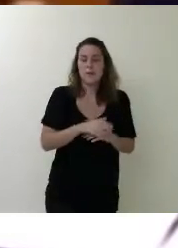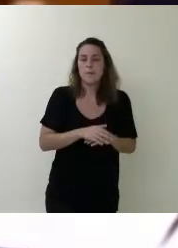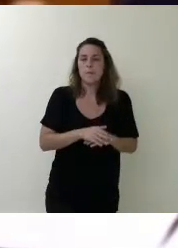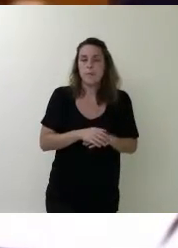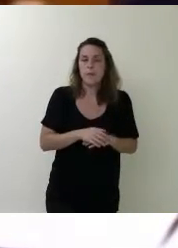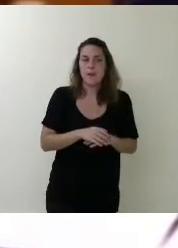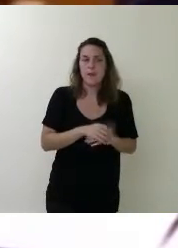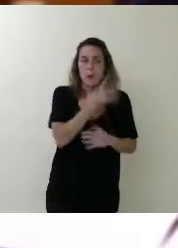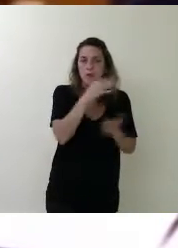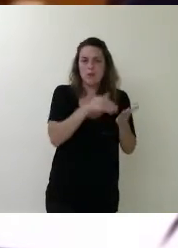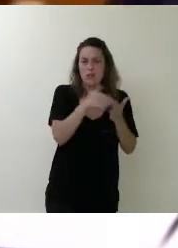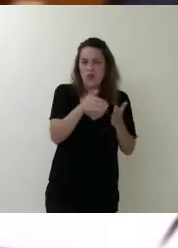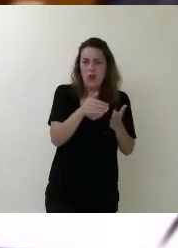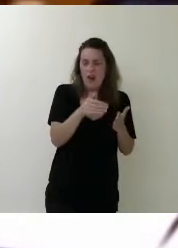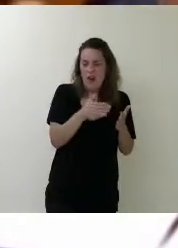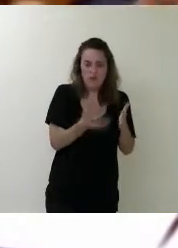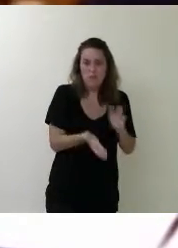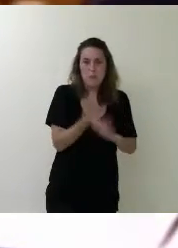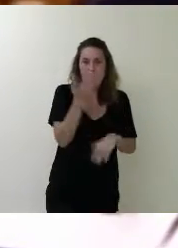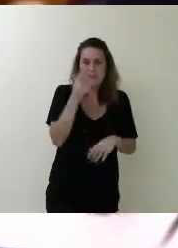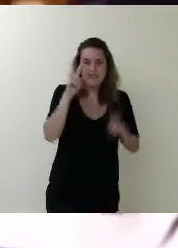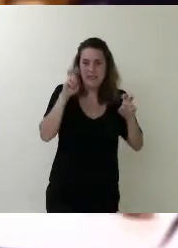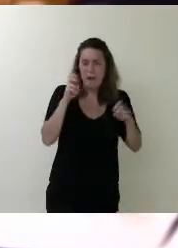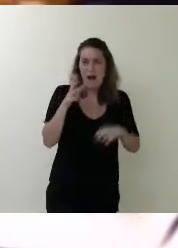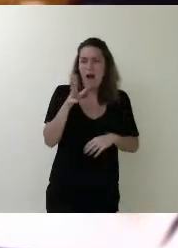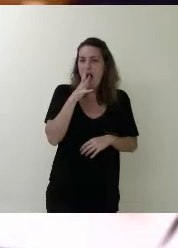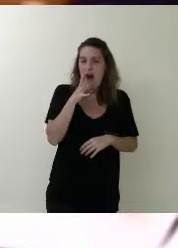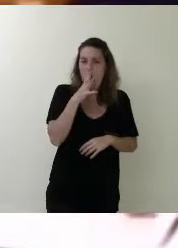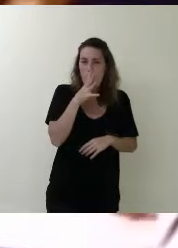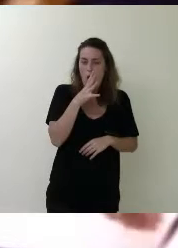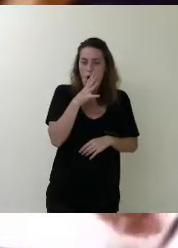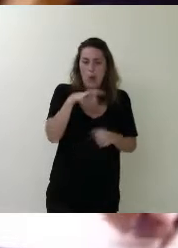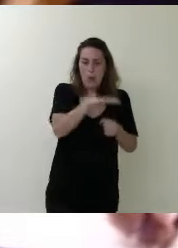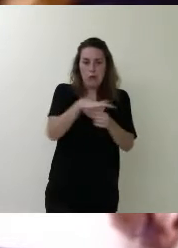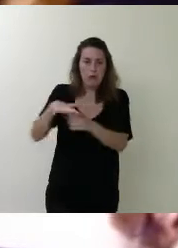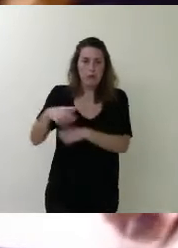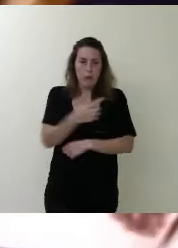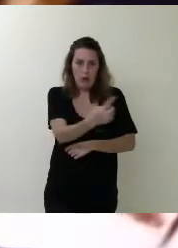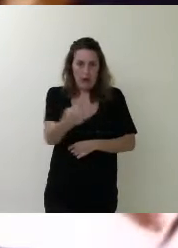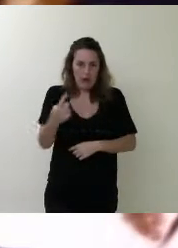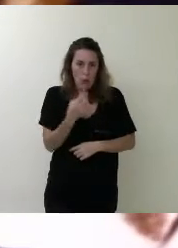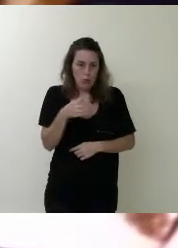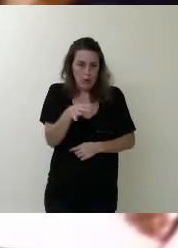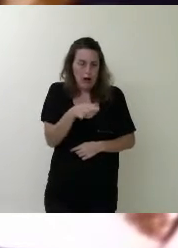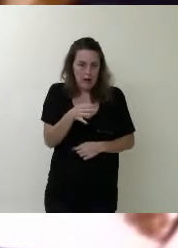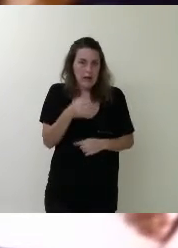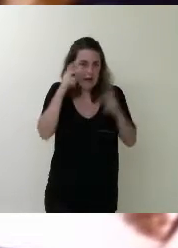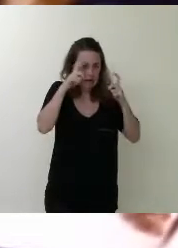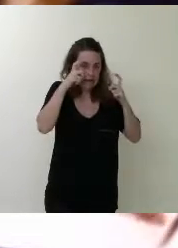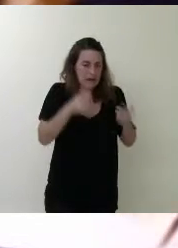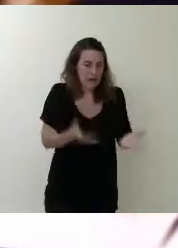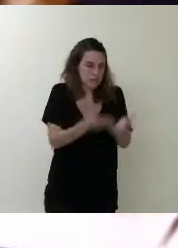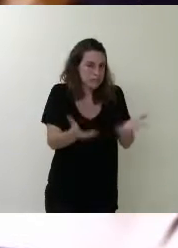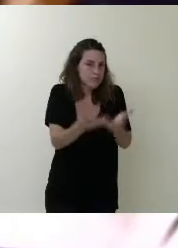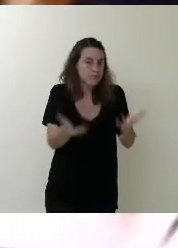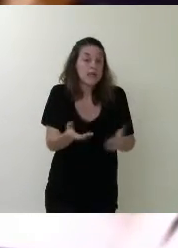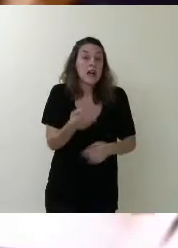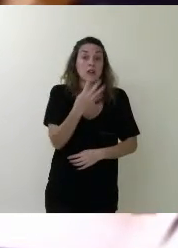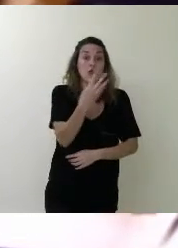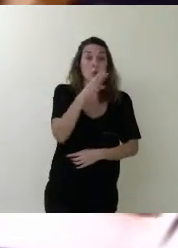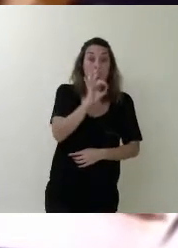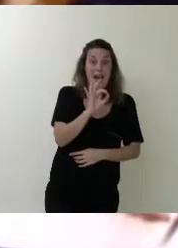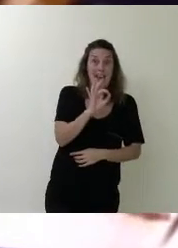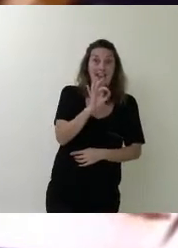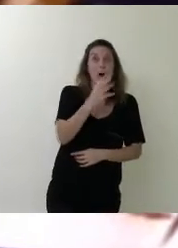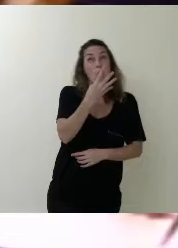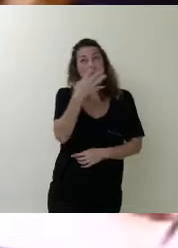dos proyectos del Consejo Insular de Aguas vinculados a un municipio de la isla, y ahora hacemos uso de estos 40 millones del total de los